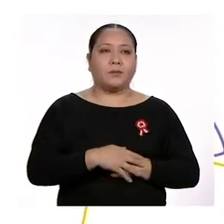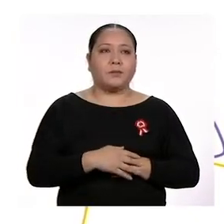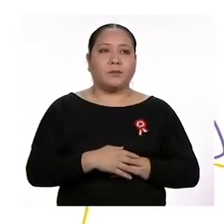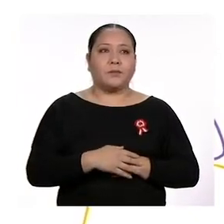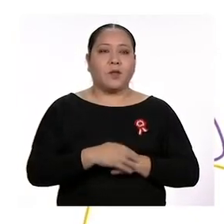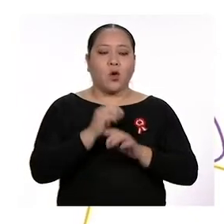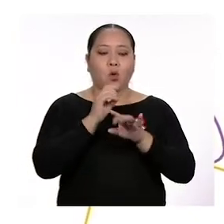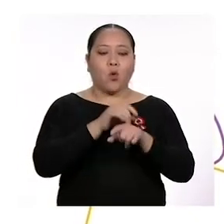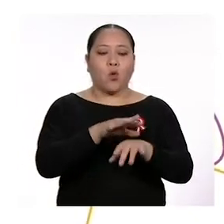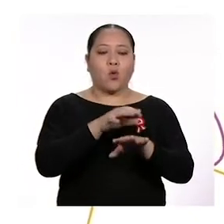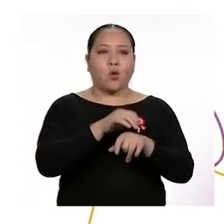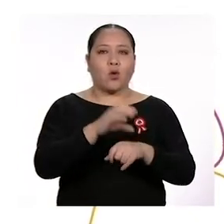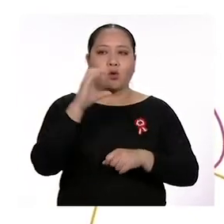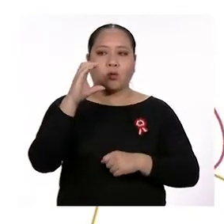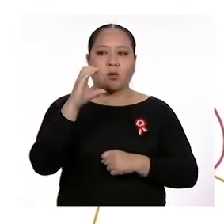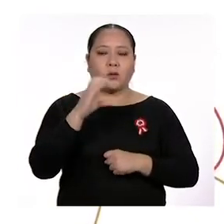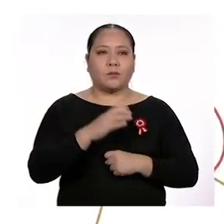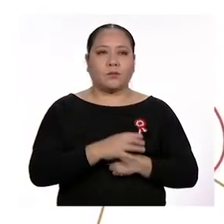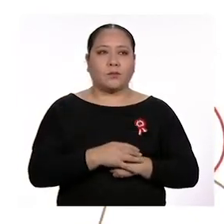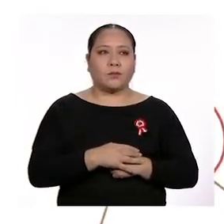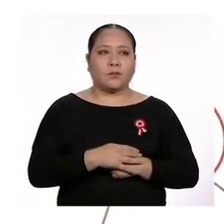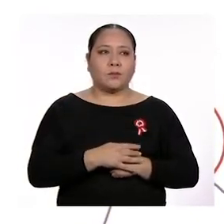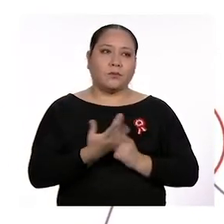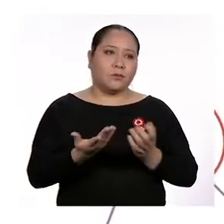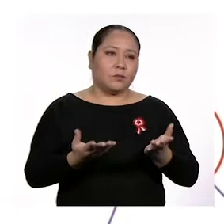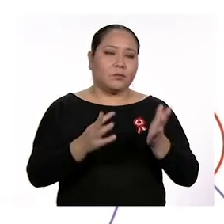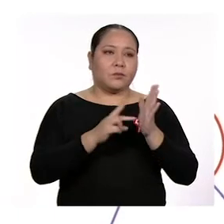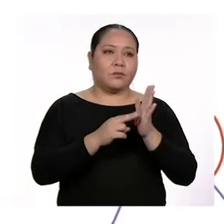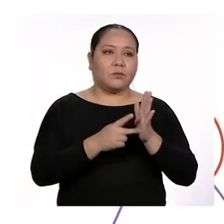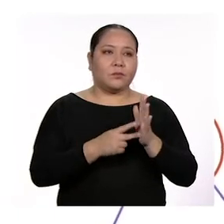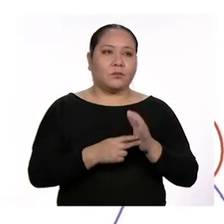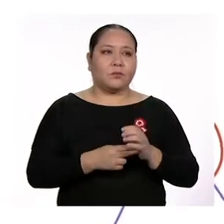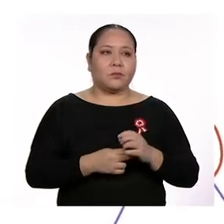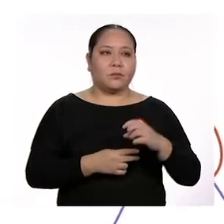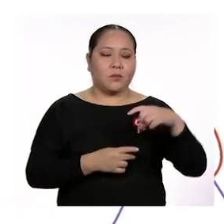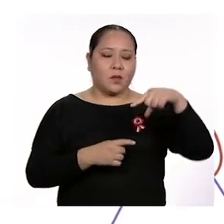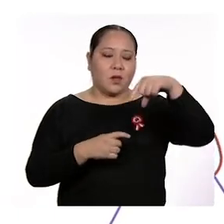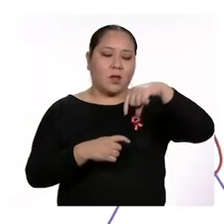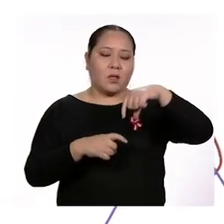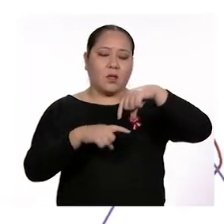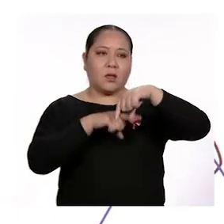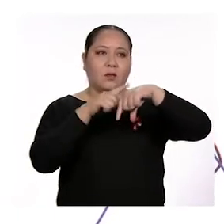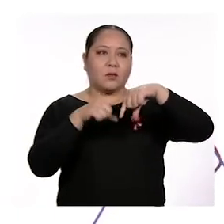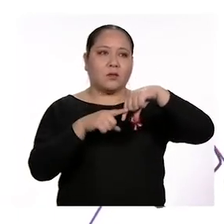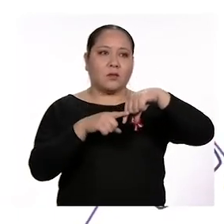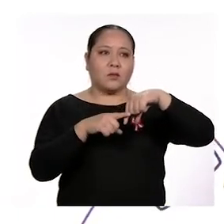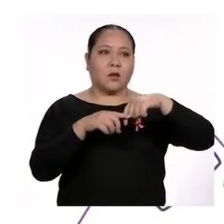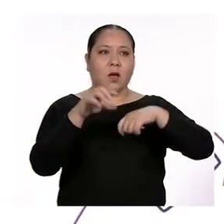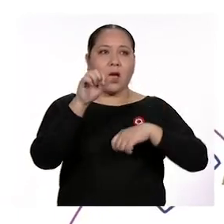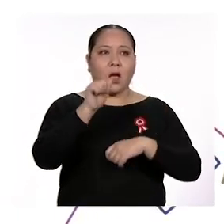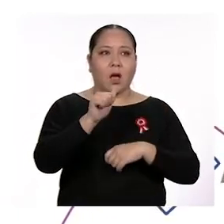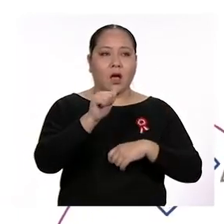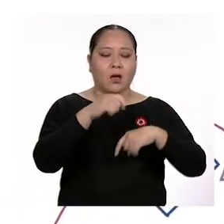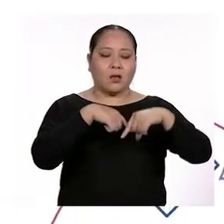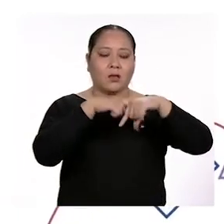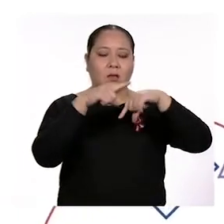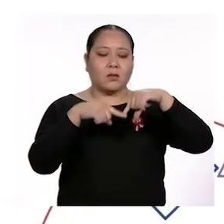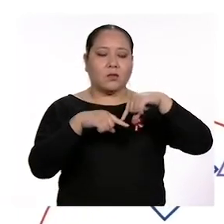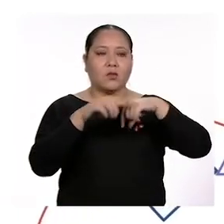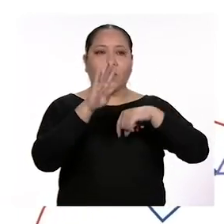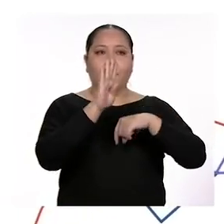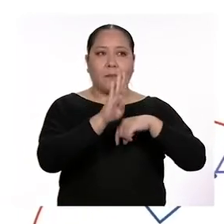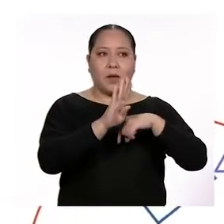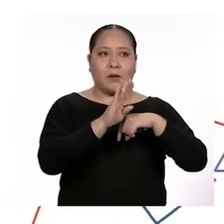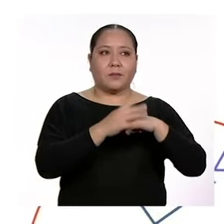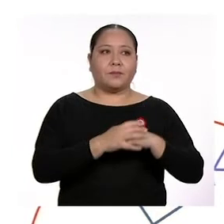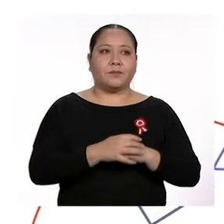y julio con la C. Entonces, la intersección del intervalo A y el intervalo B